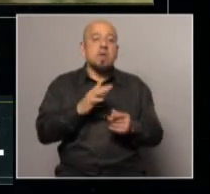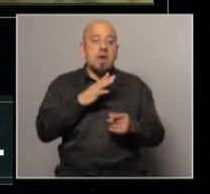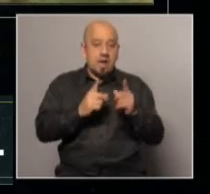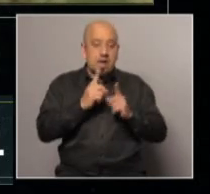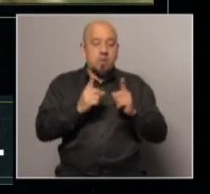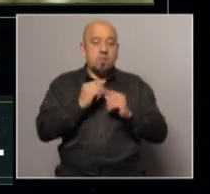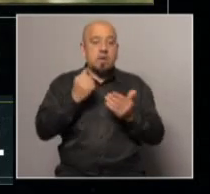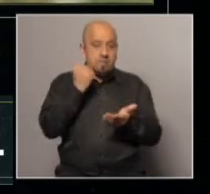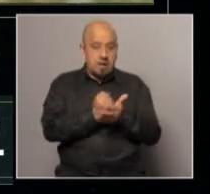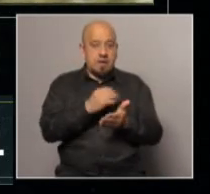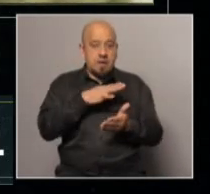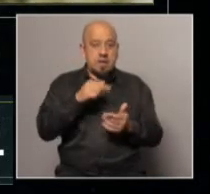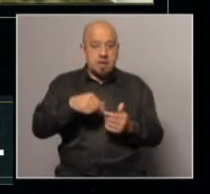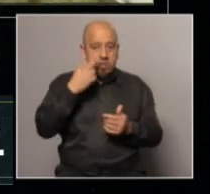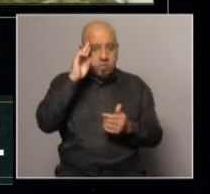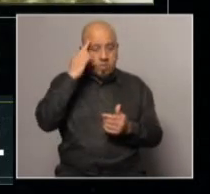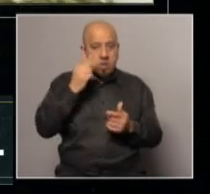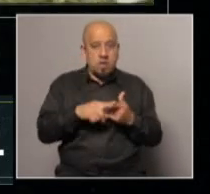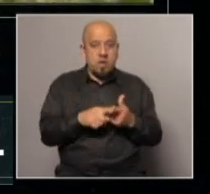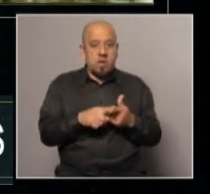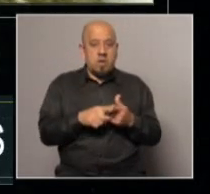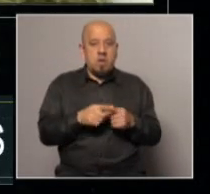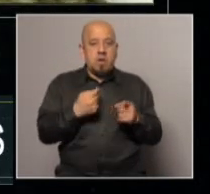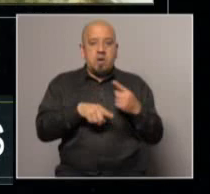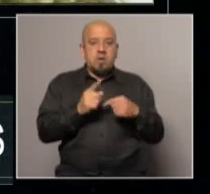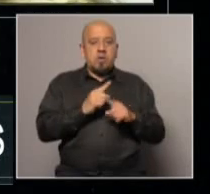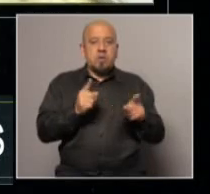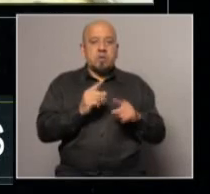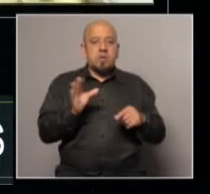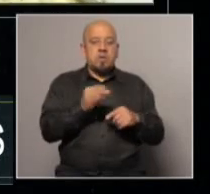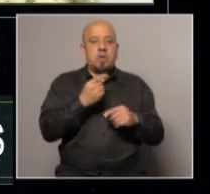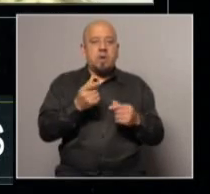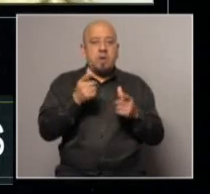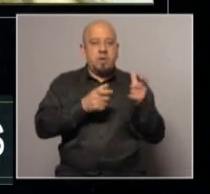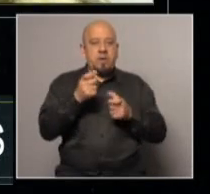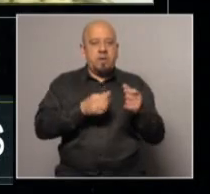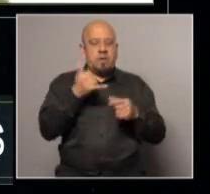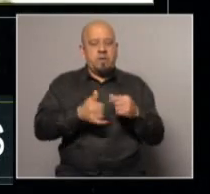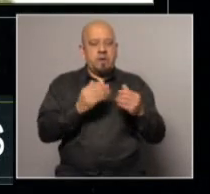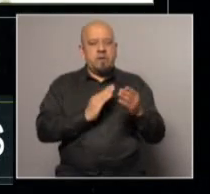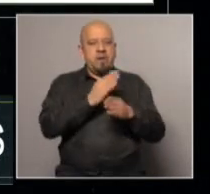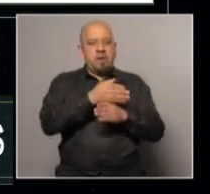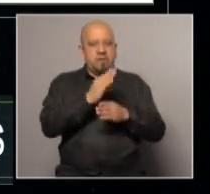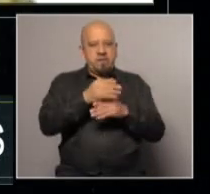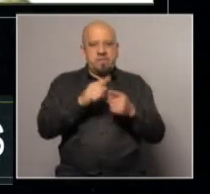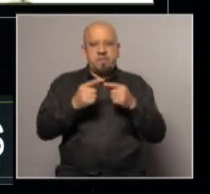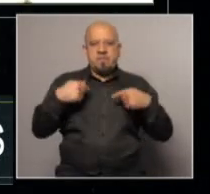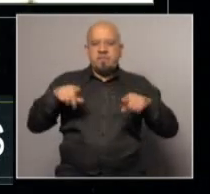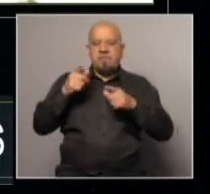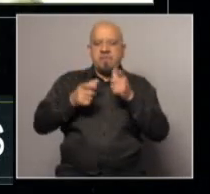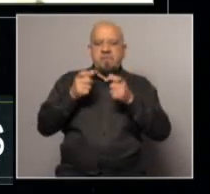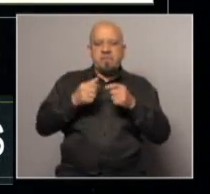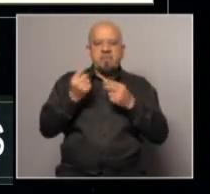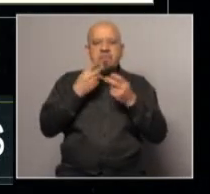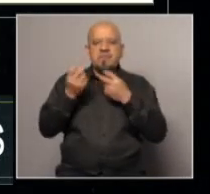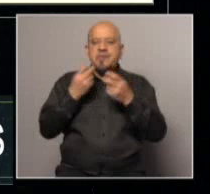registrada, pero en realidad no todo el mundo tiene acceso. Y la gente sabe que esto funciona y busca. Y